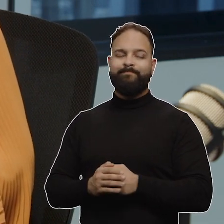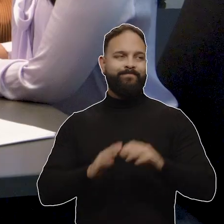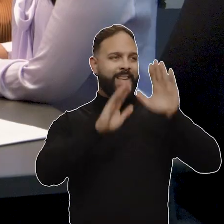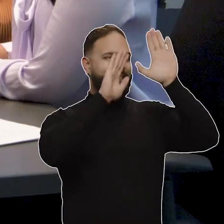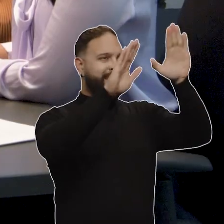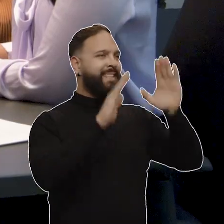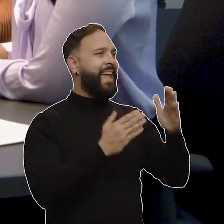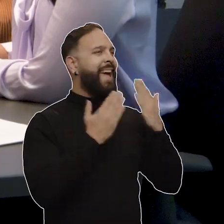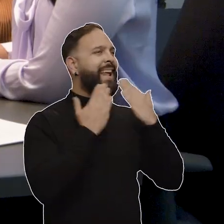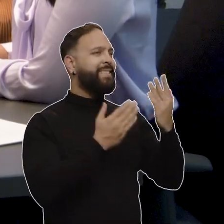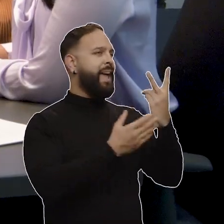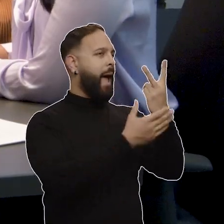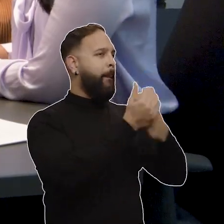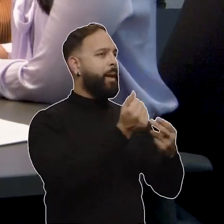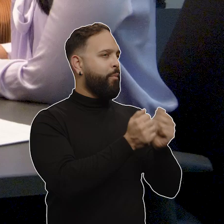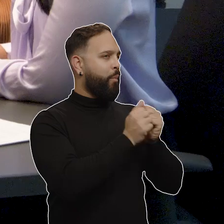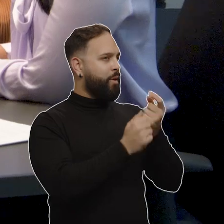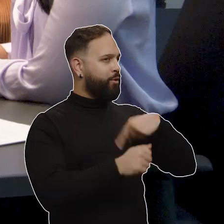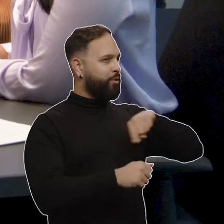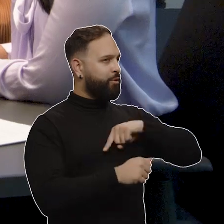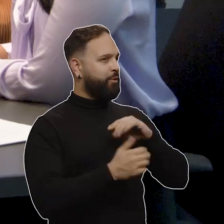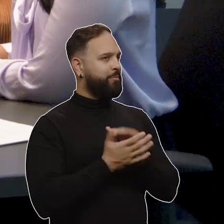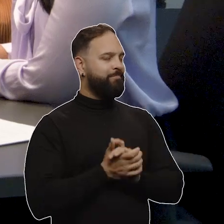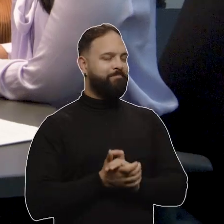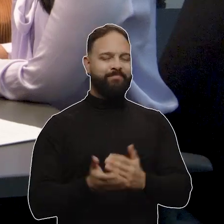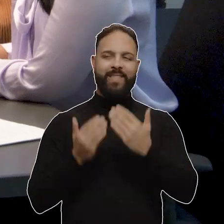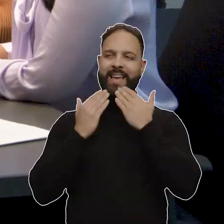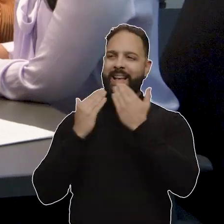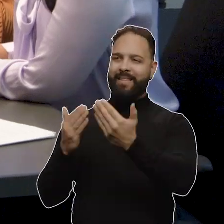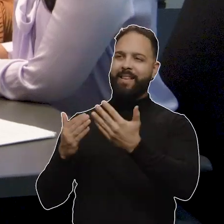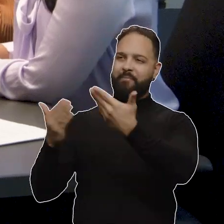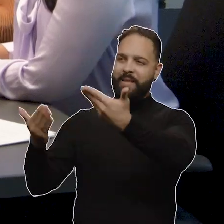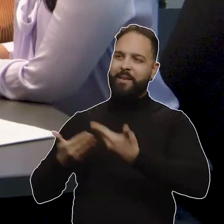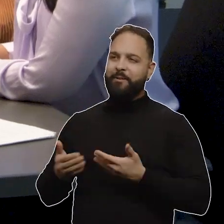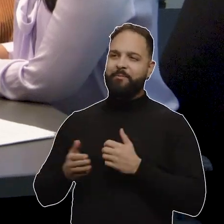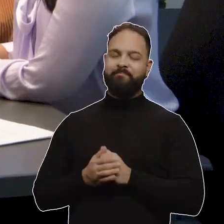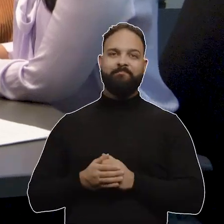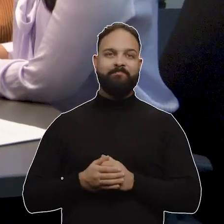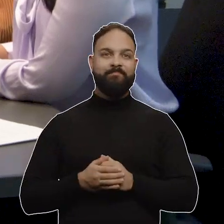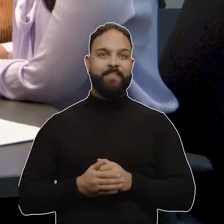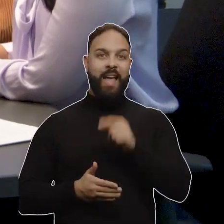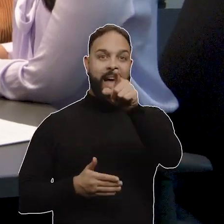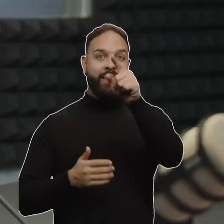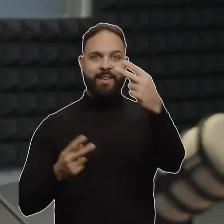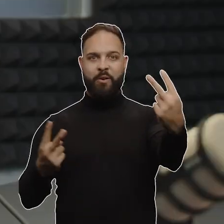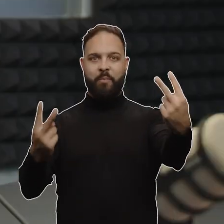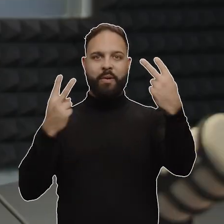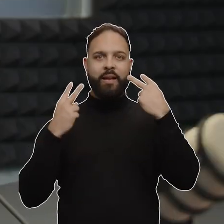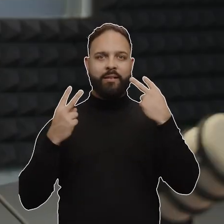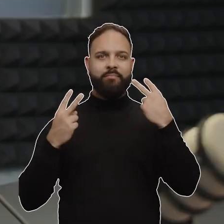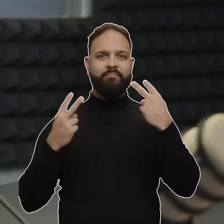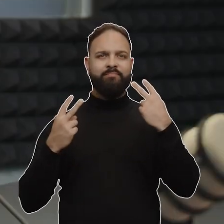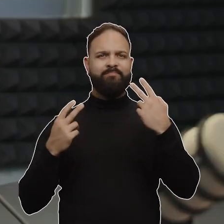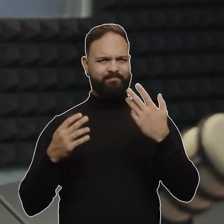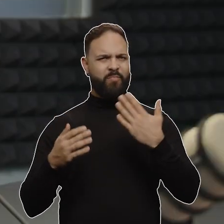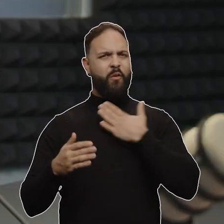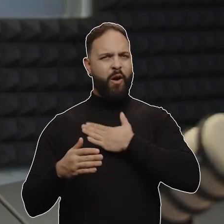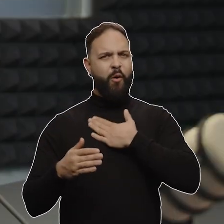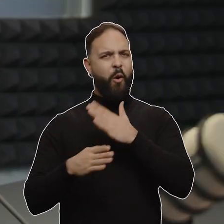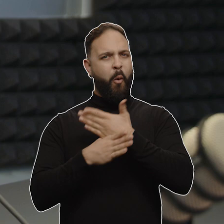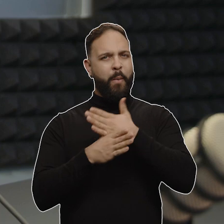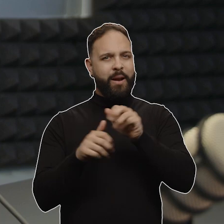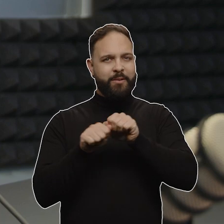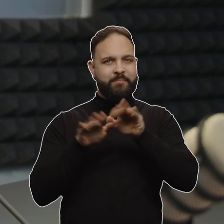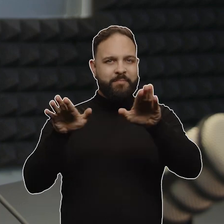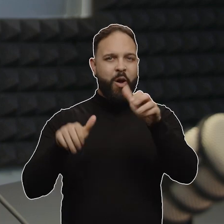cibernética. Excelente, le agradecemos mucho a ambas por acompañarnos. Gracias. Muchas gracias por la invitación. A ti que nos sintonizas, te